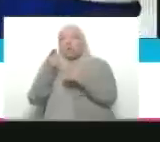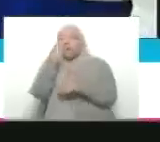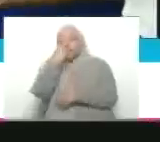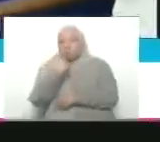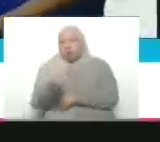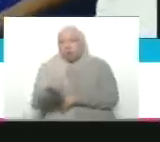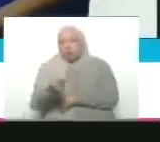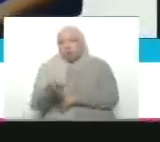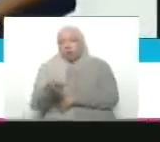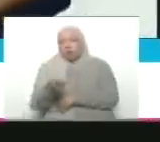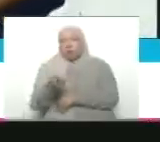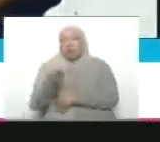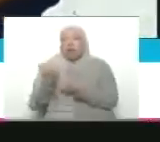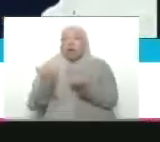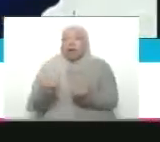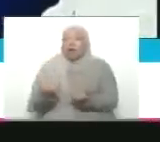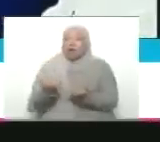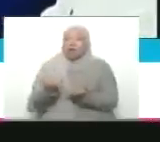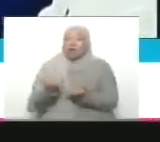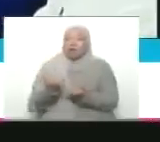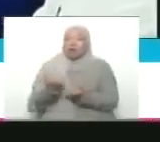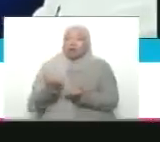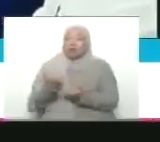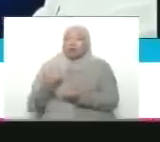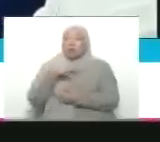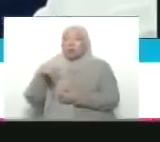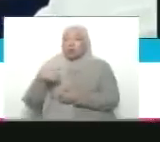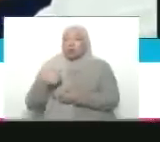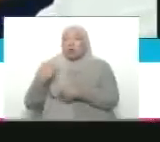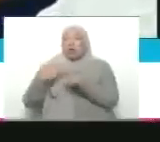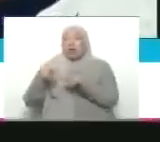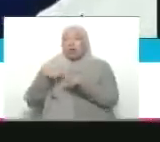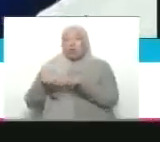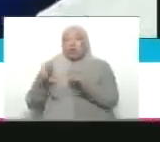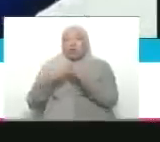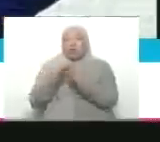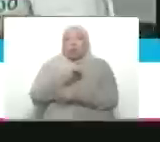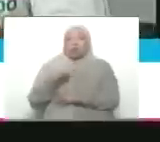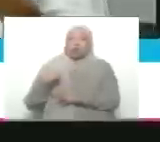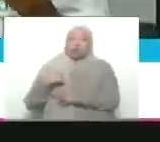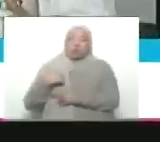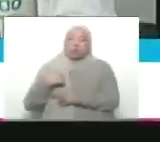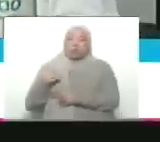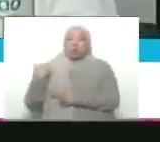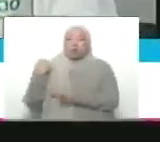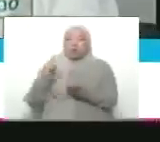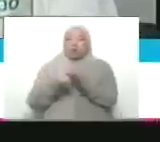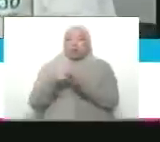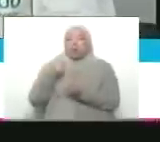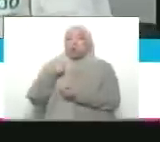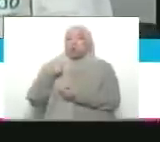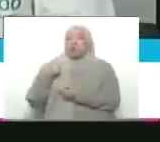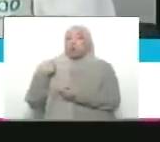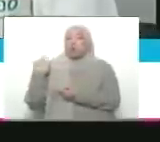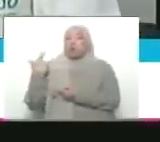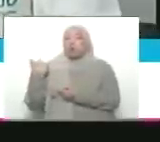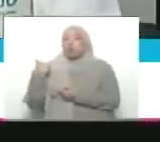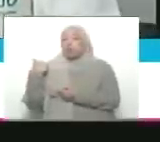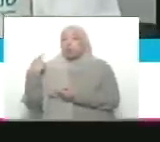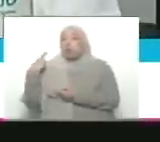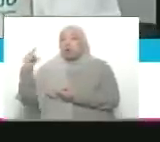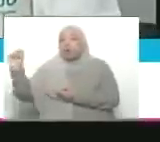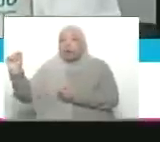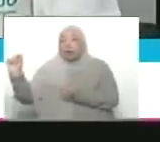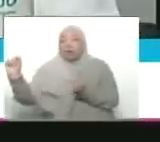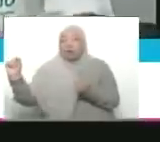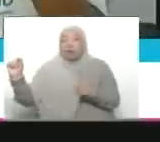Wow En ese momento eh nosotros estaban los niños allí solos o mi esposo Yo no me encontraba en mi vivienda